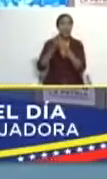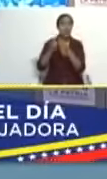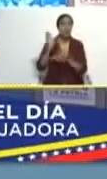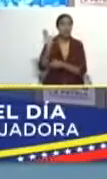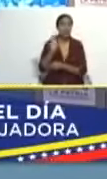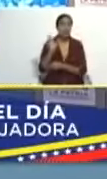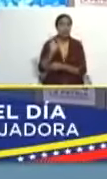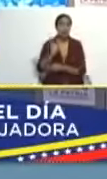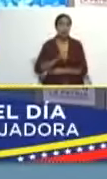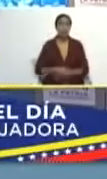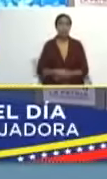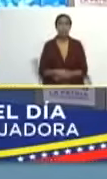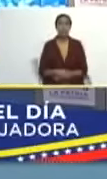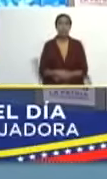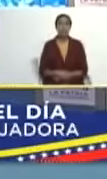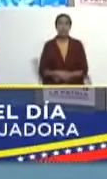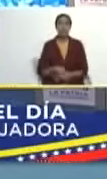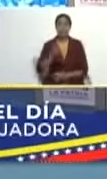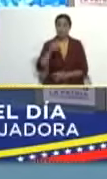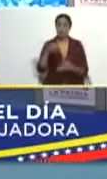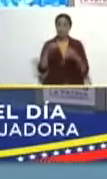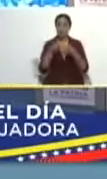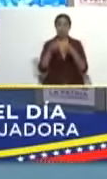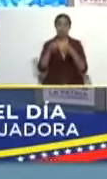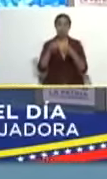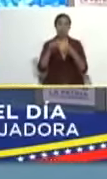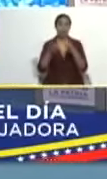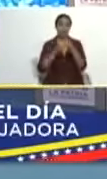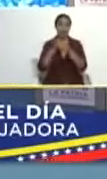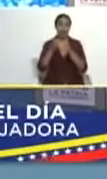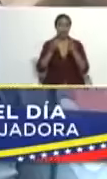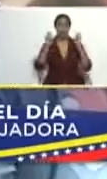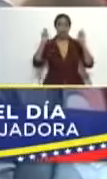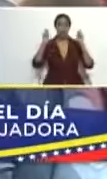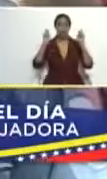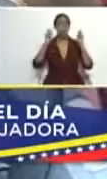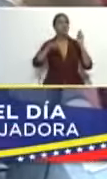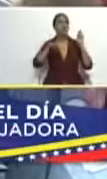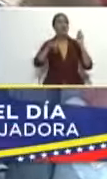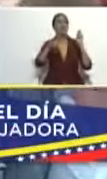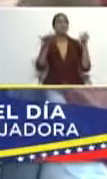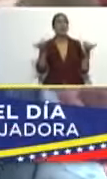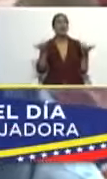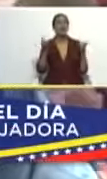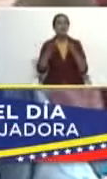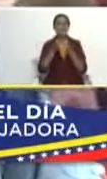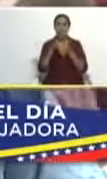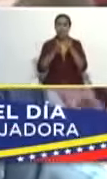Edinson se trajo también su barra del metro. ¿Dónde está la gente del metro?